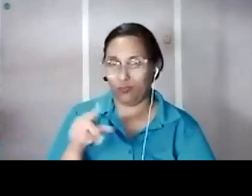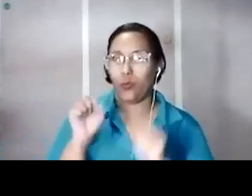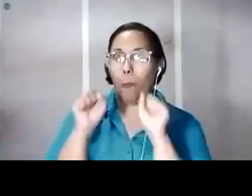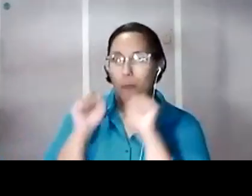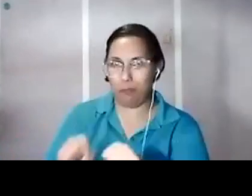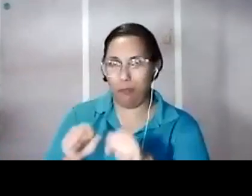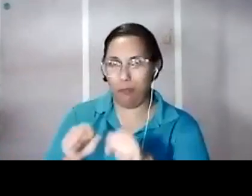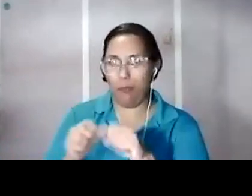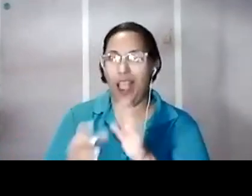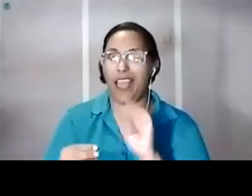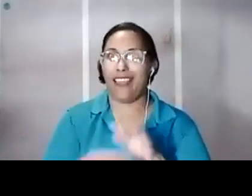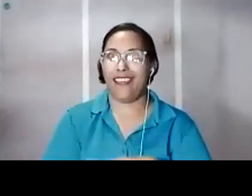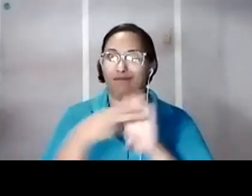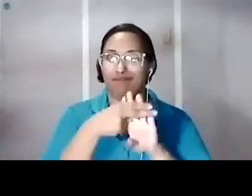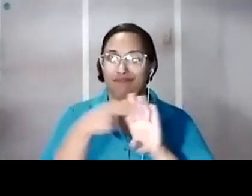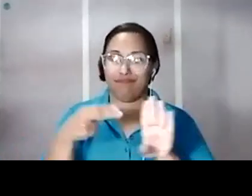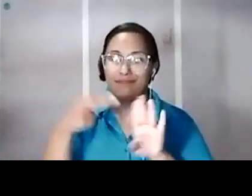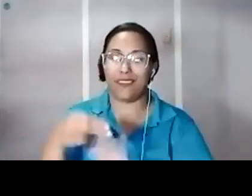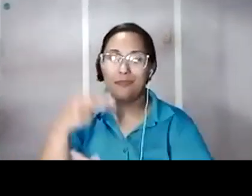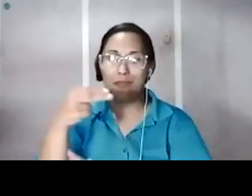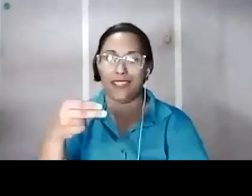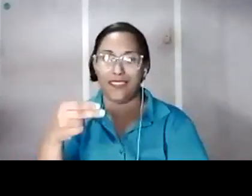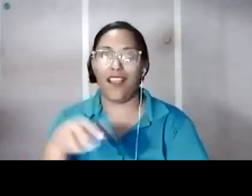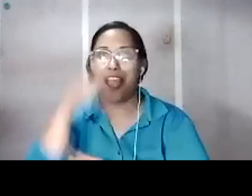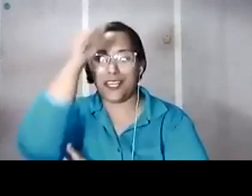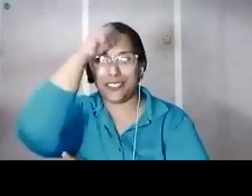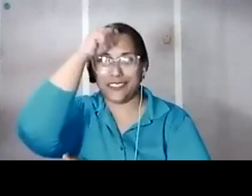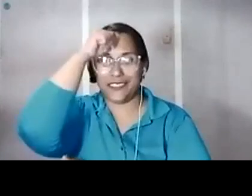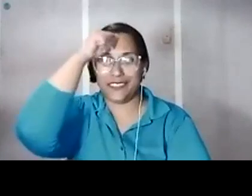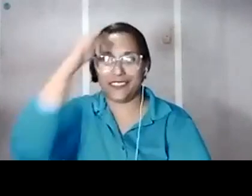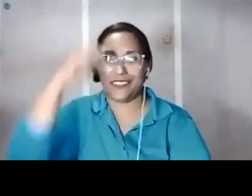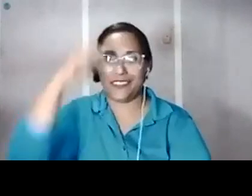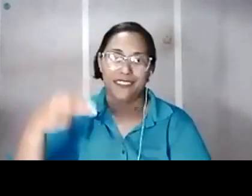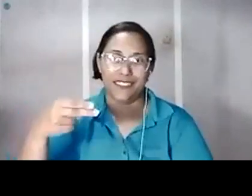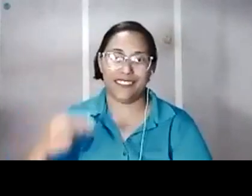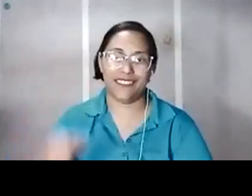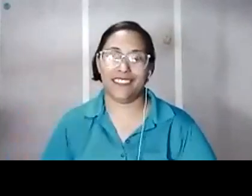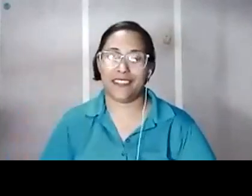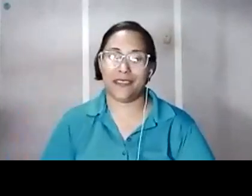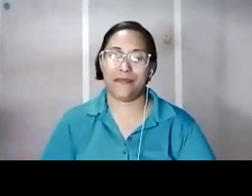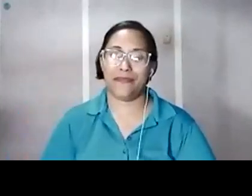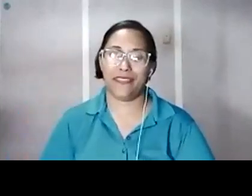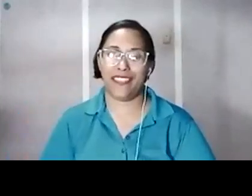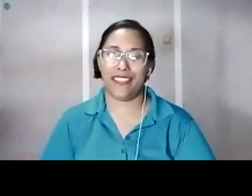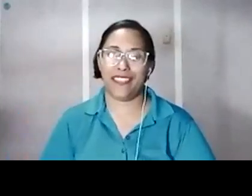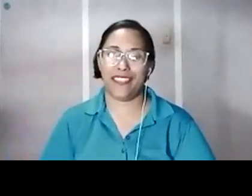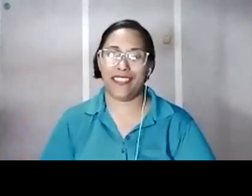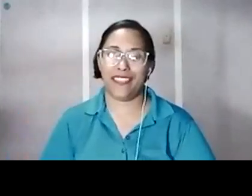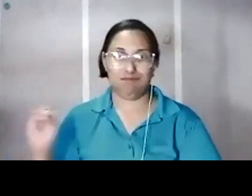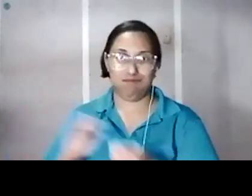te he nombrado a ti, historiador oficial de Arecibo. Mira, me tiras la pelota a